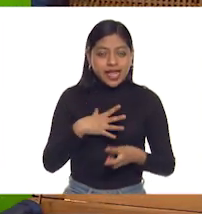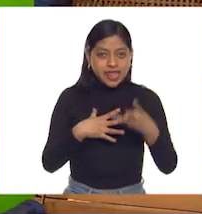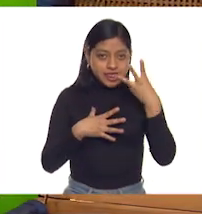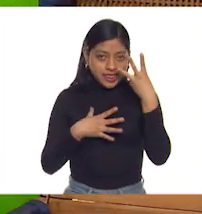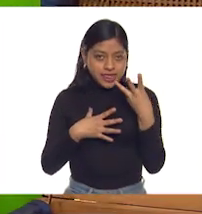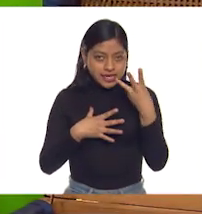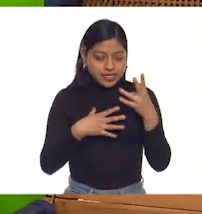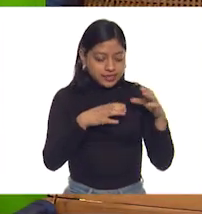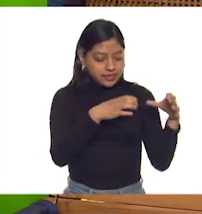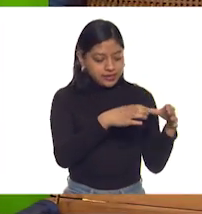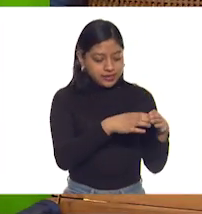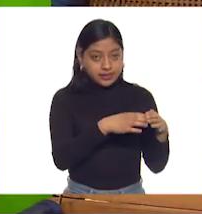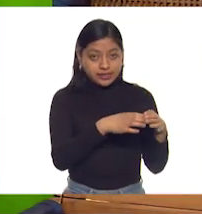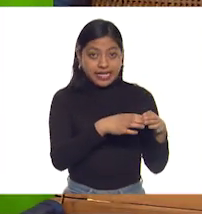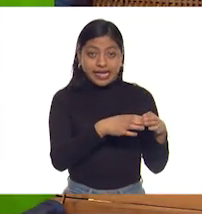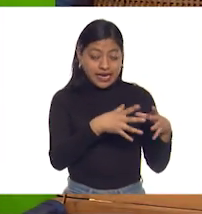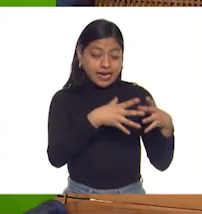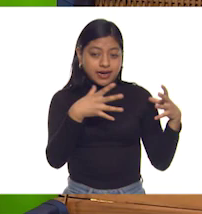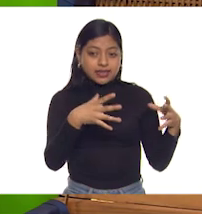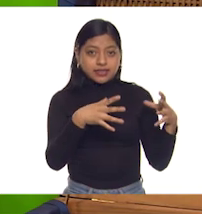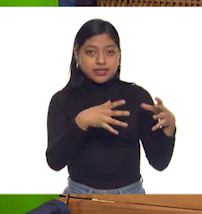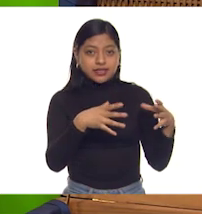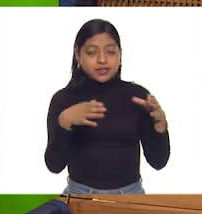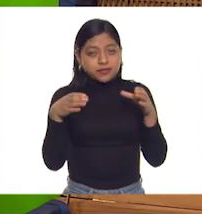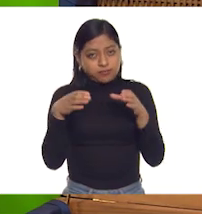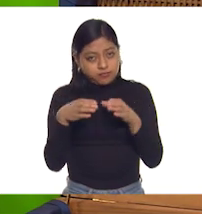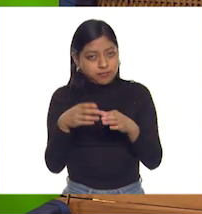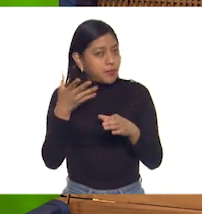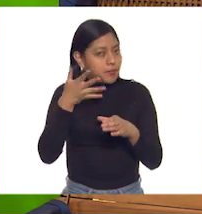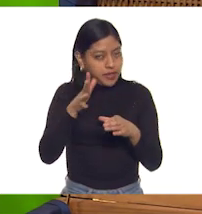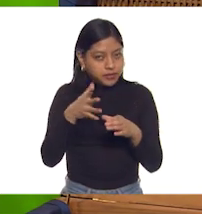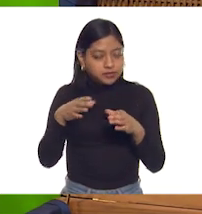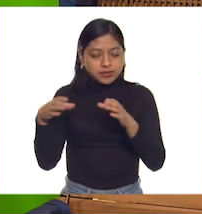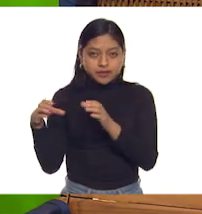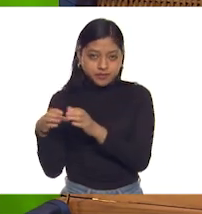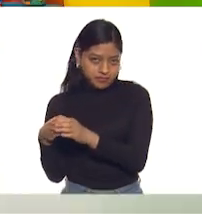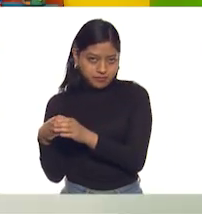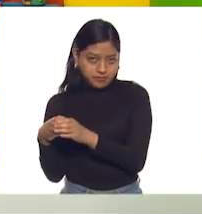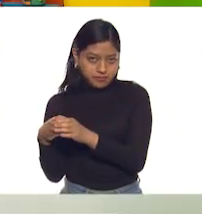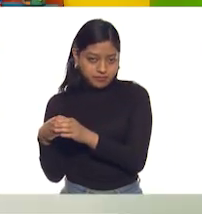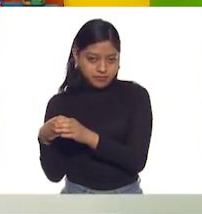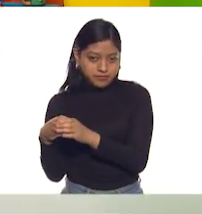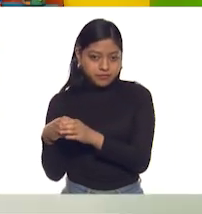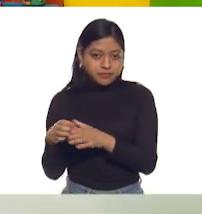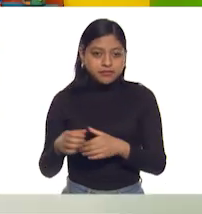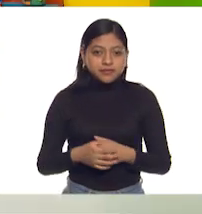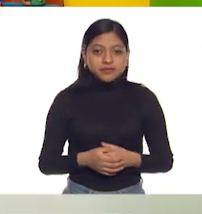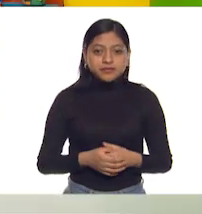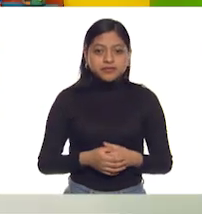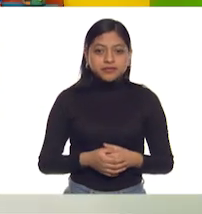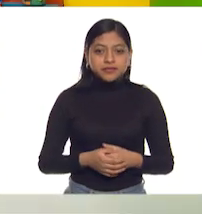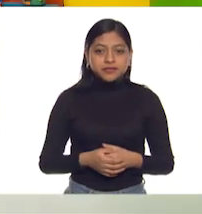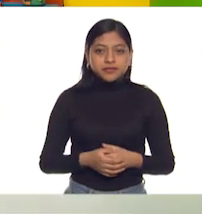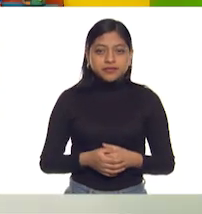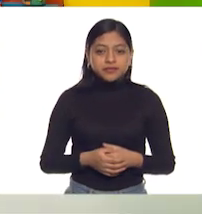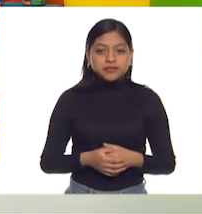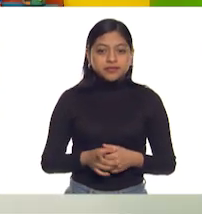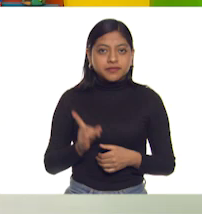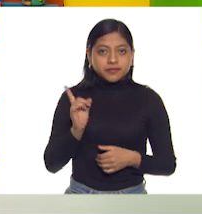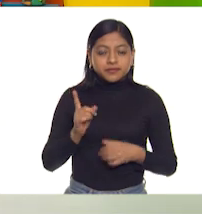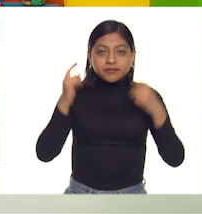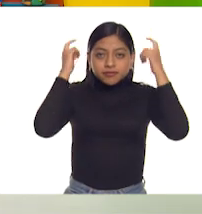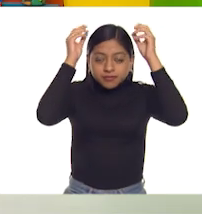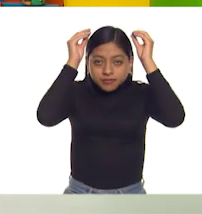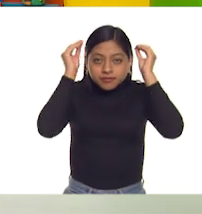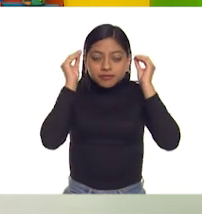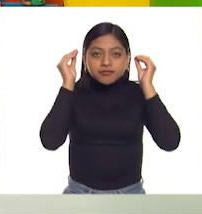tazones. Uno grande, uno mediano y uno pequeño. Y aquí está esta esta